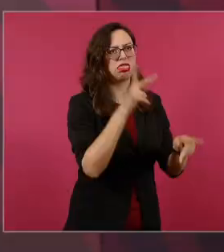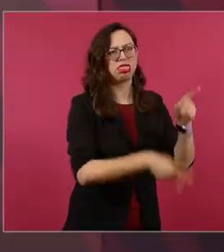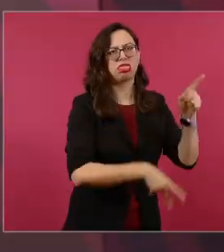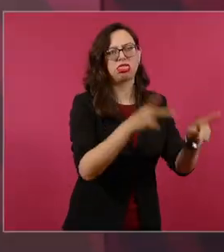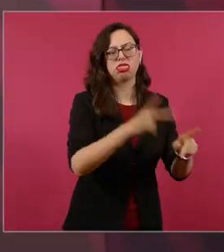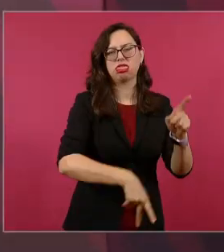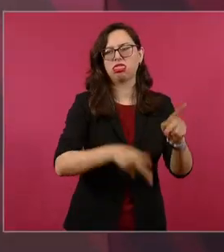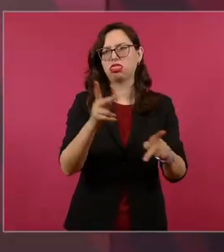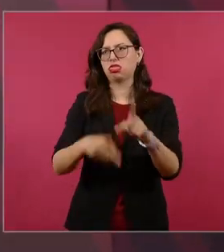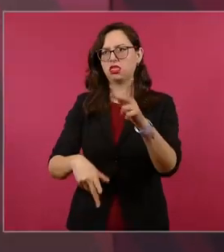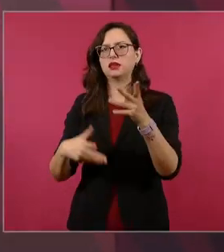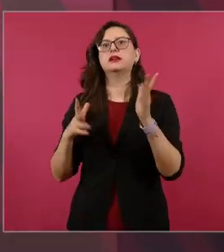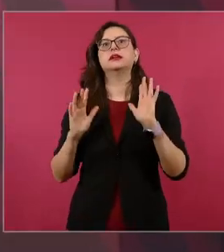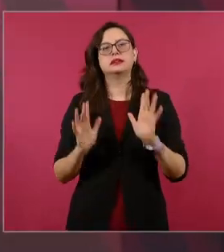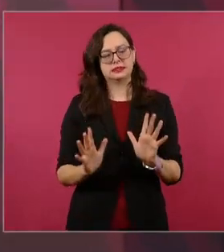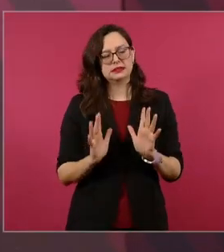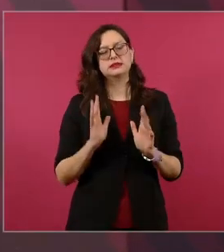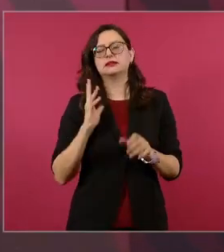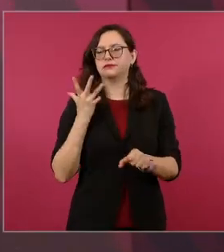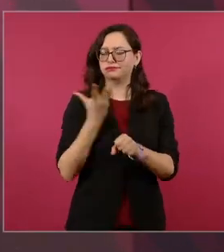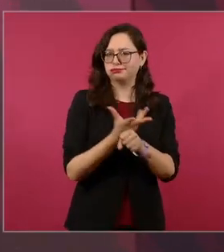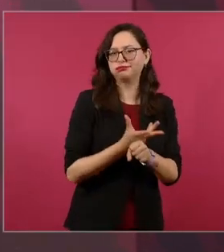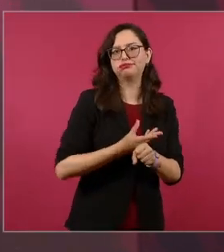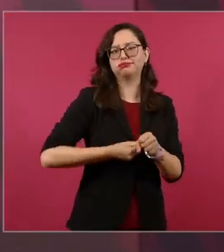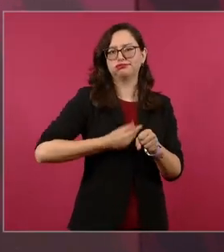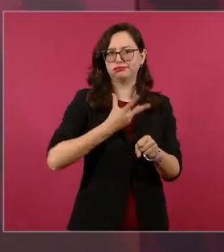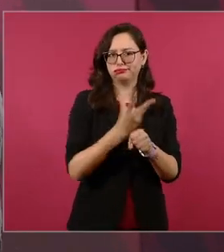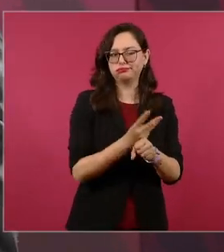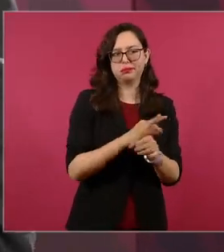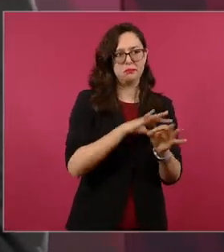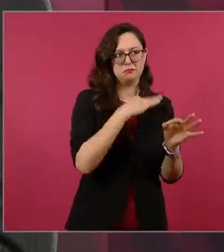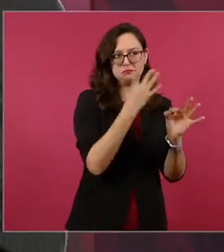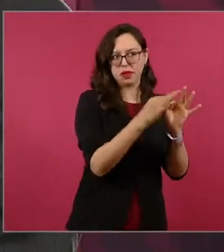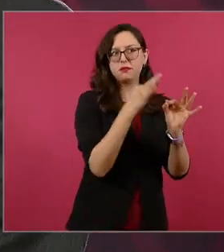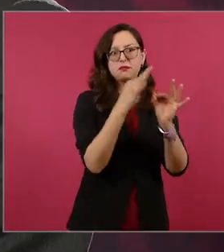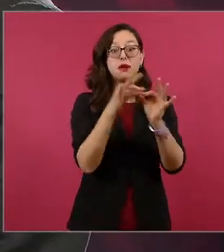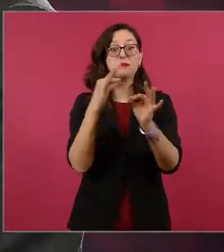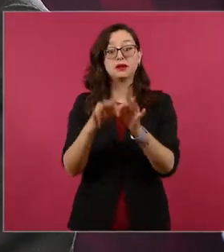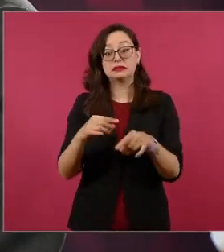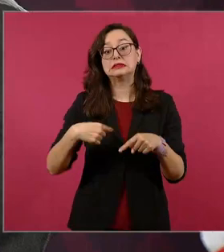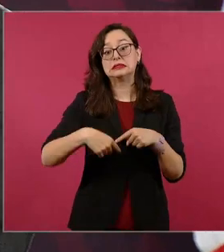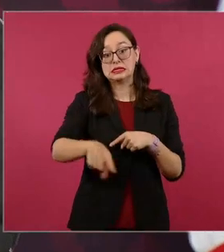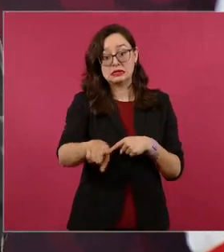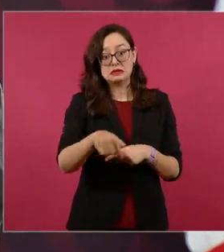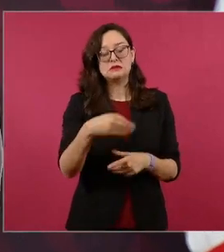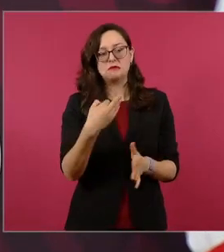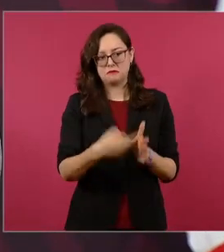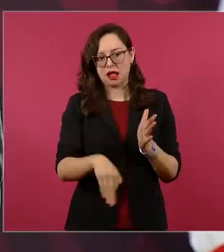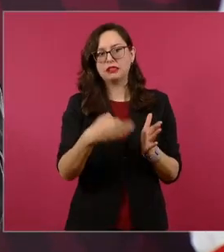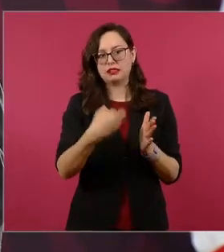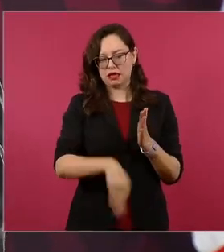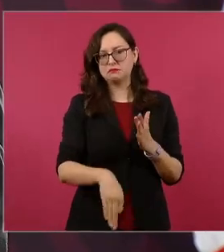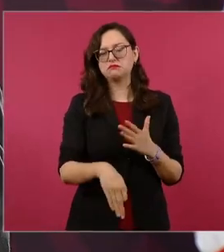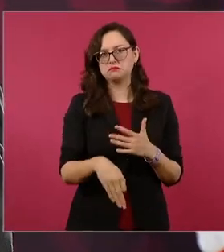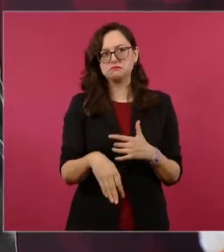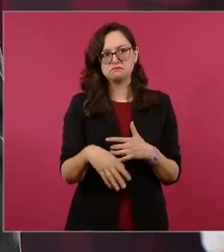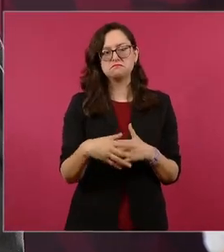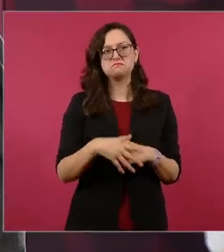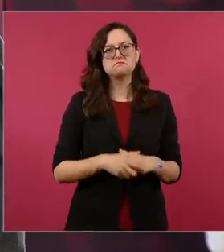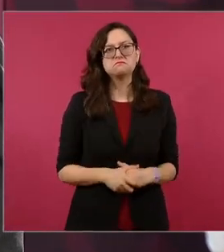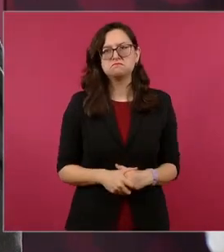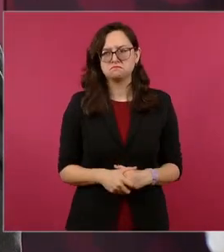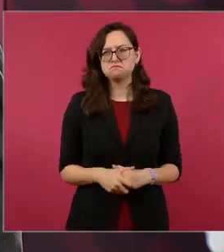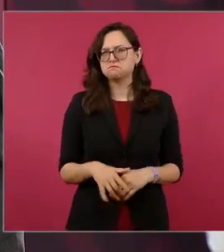concluir otros. Ahí prácticamente no van a quedar